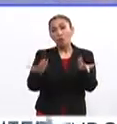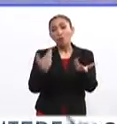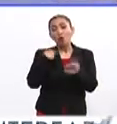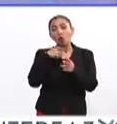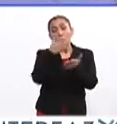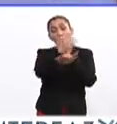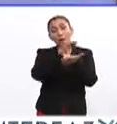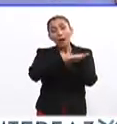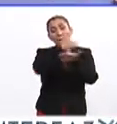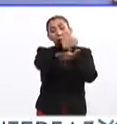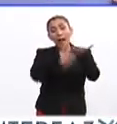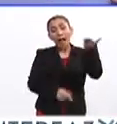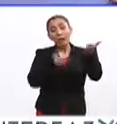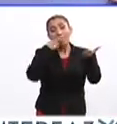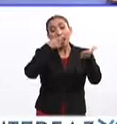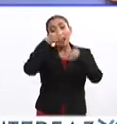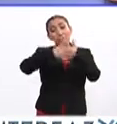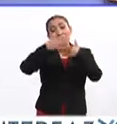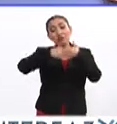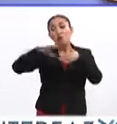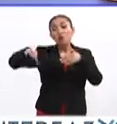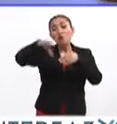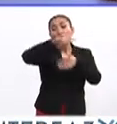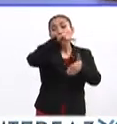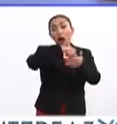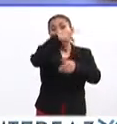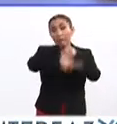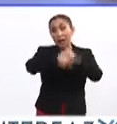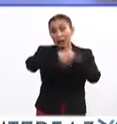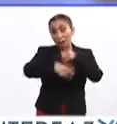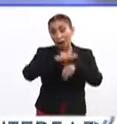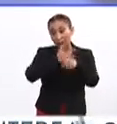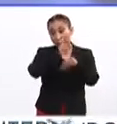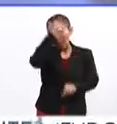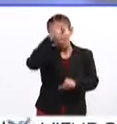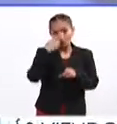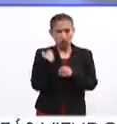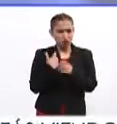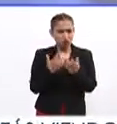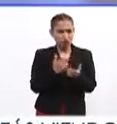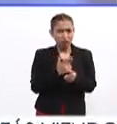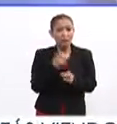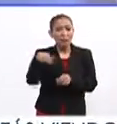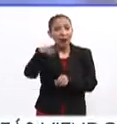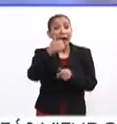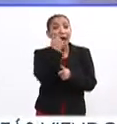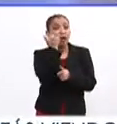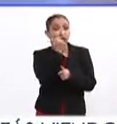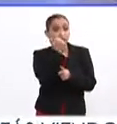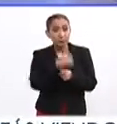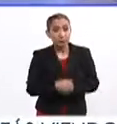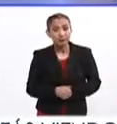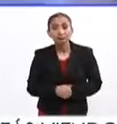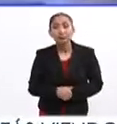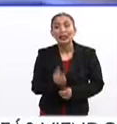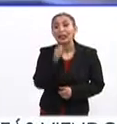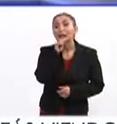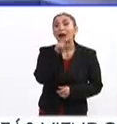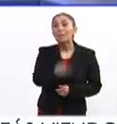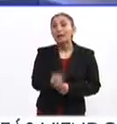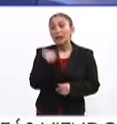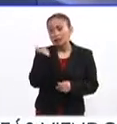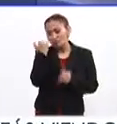riesgo, un documento que expone indicadores sobre colonias y zonas de riesgo o de mayor riesgo para los estudiantes, así como